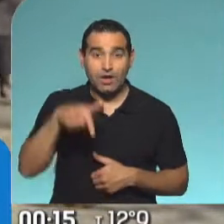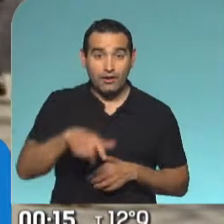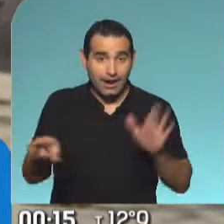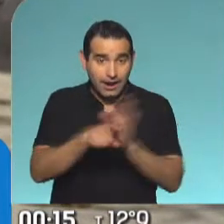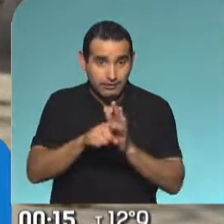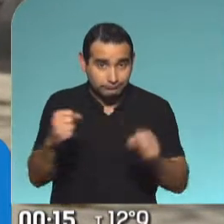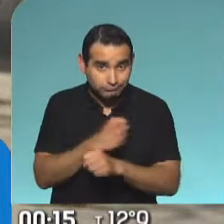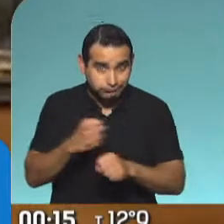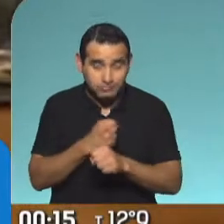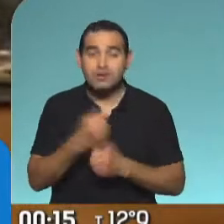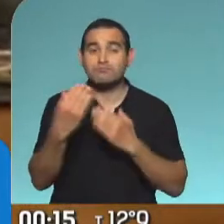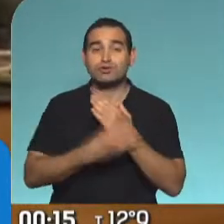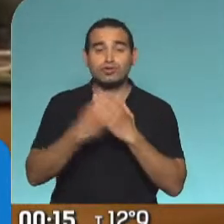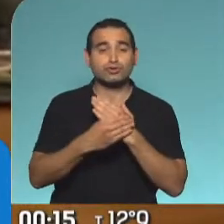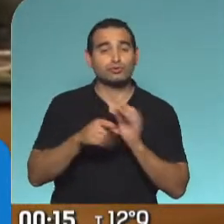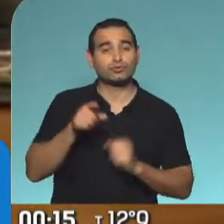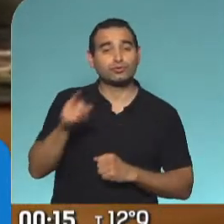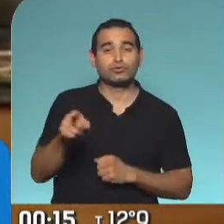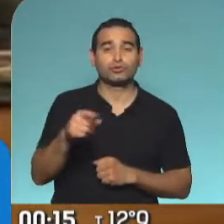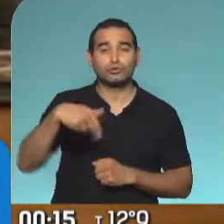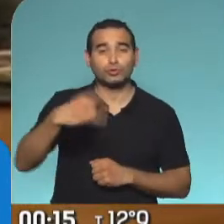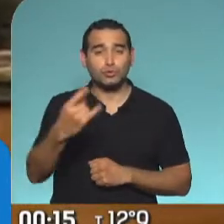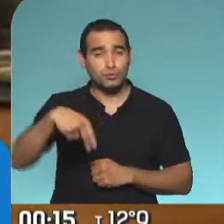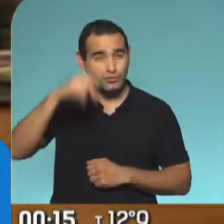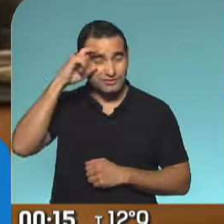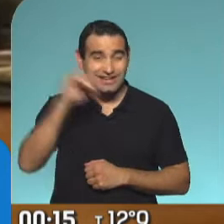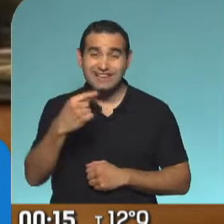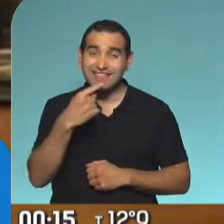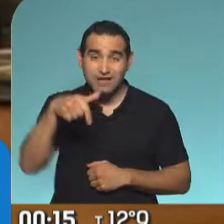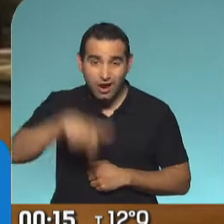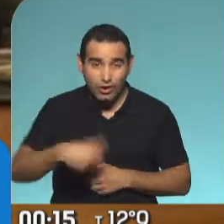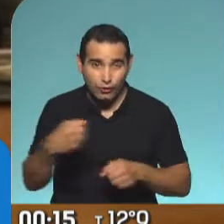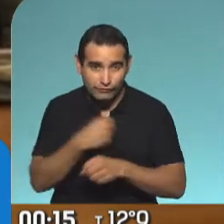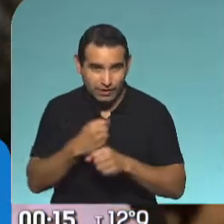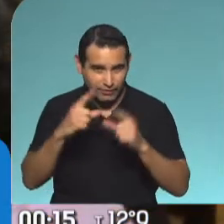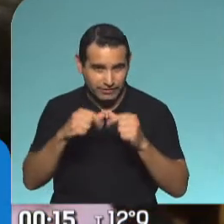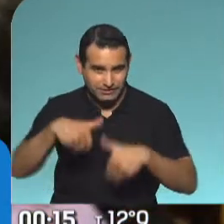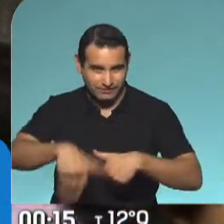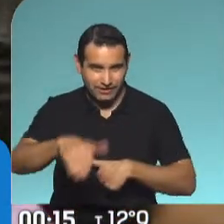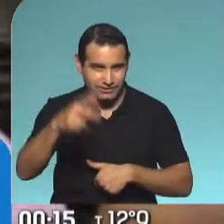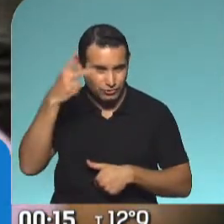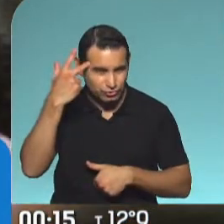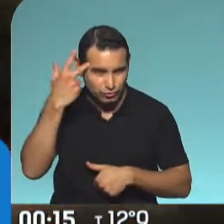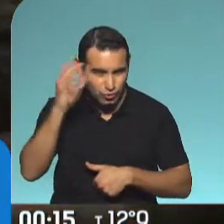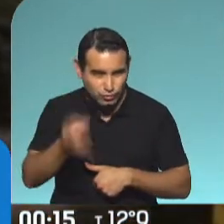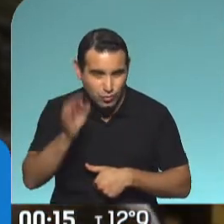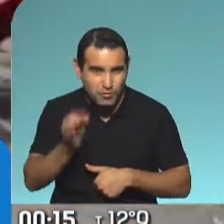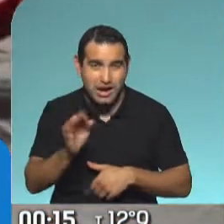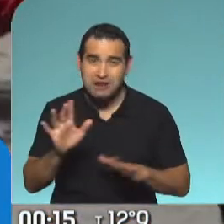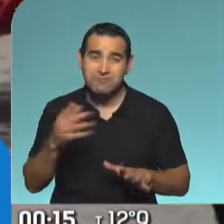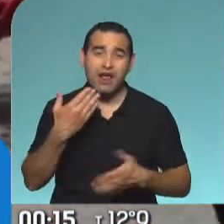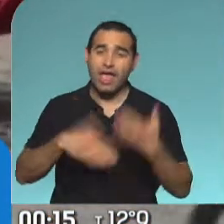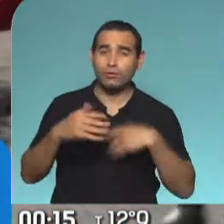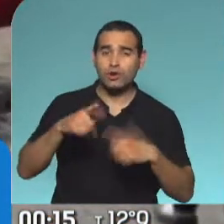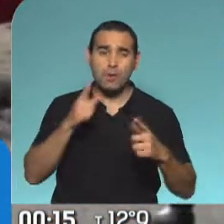ley, el ministro de la Presidencia, Yerko Núñez, señaló que con la confirmación de las elecciones para el 18 de octubre, no hay pretextos para